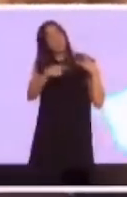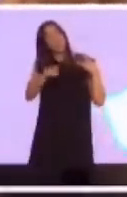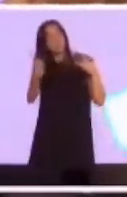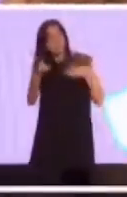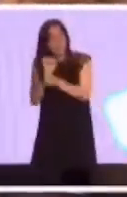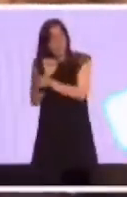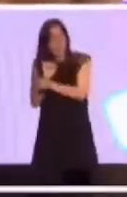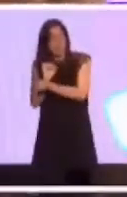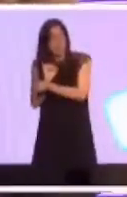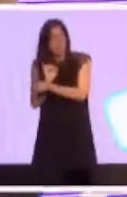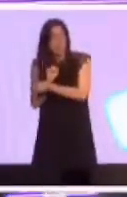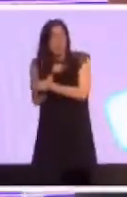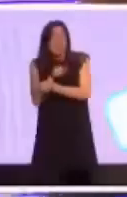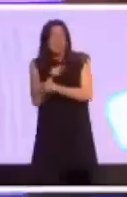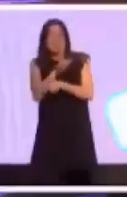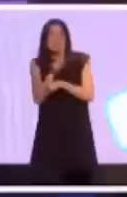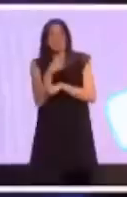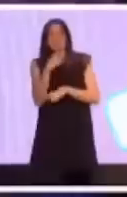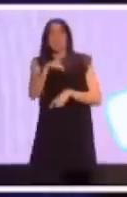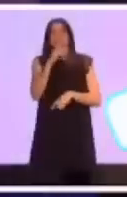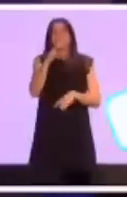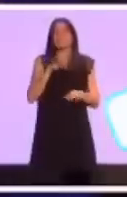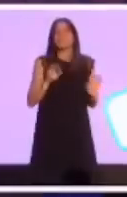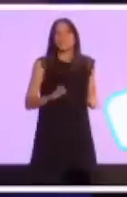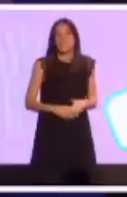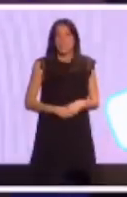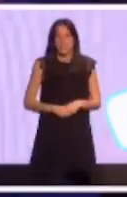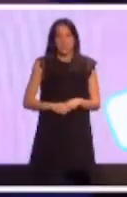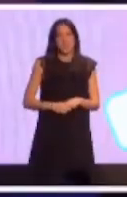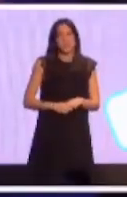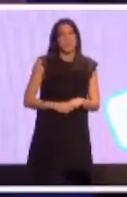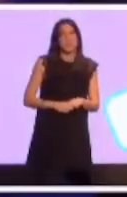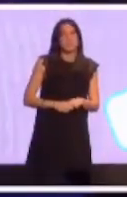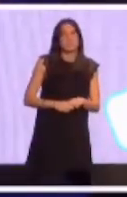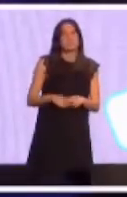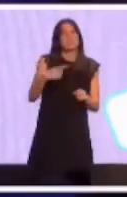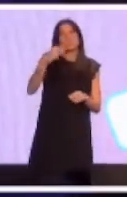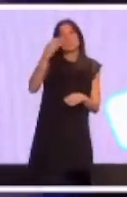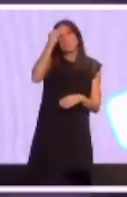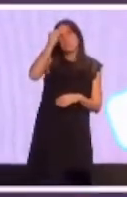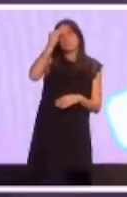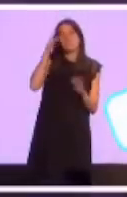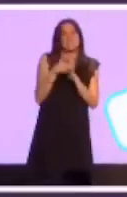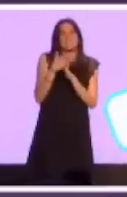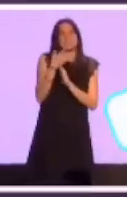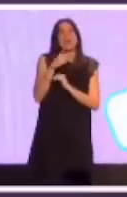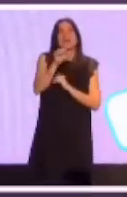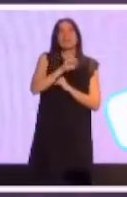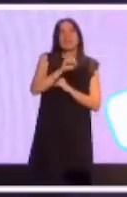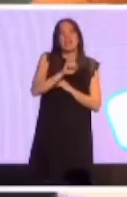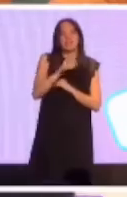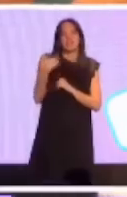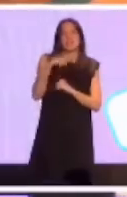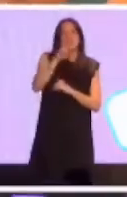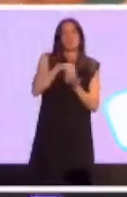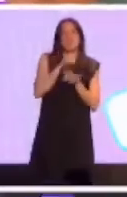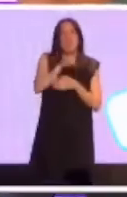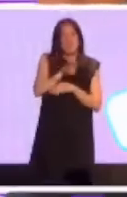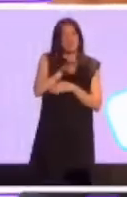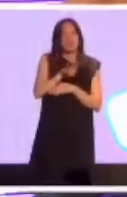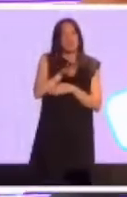es la pregunta de quién manda aquí qué creéis que significó en el año 2004